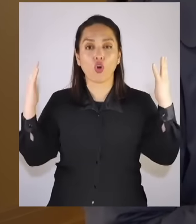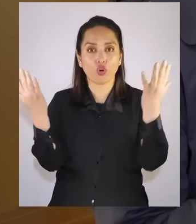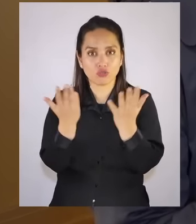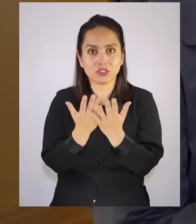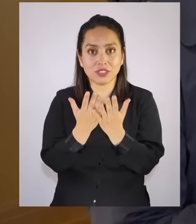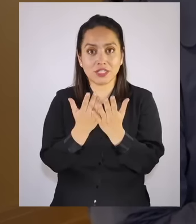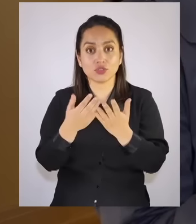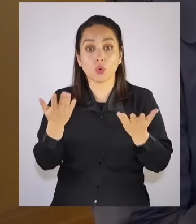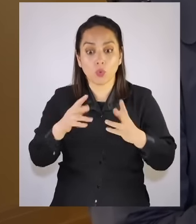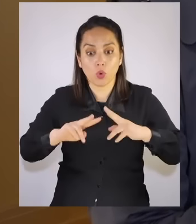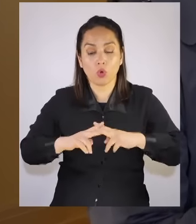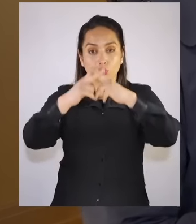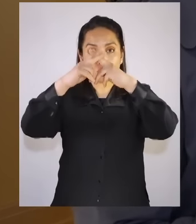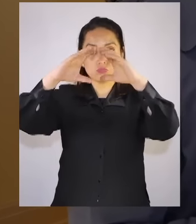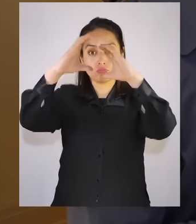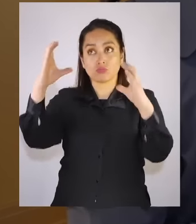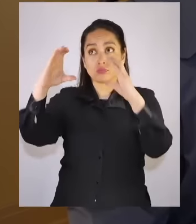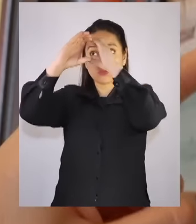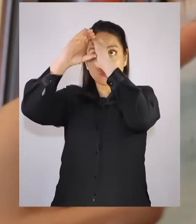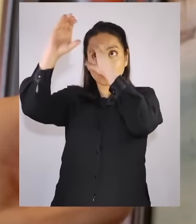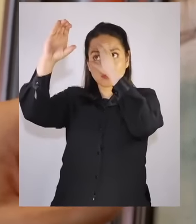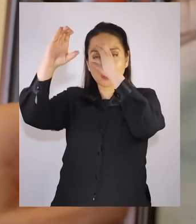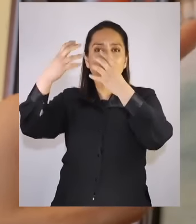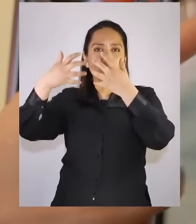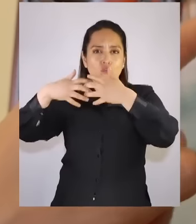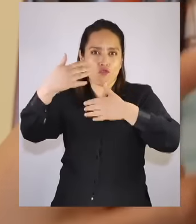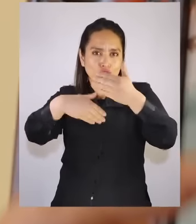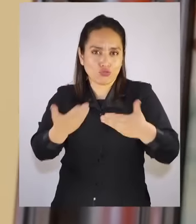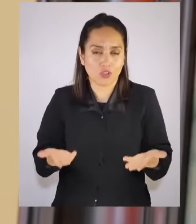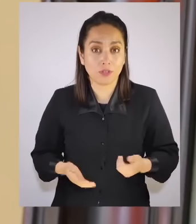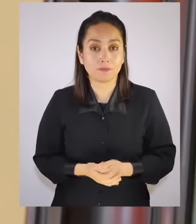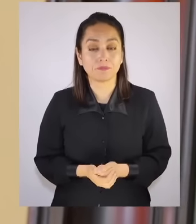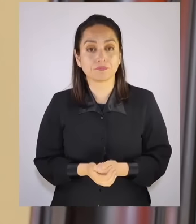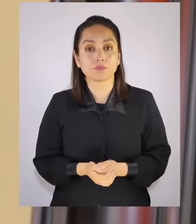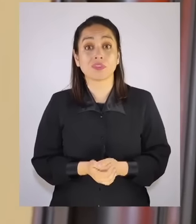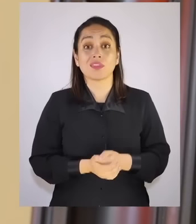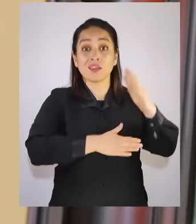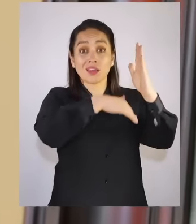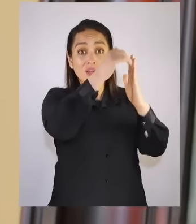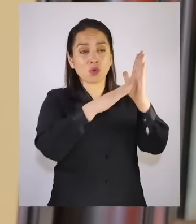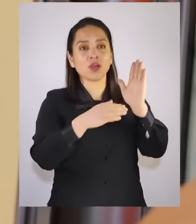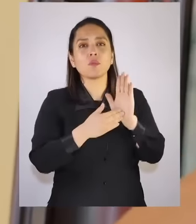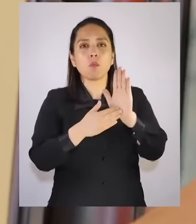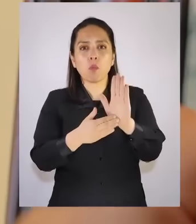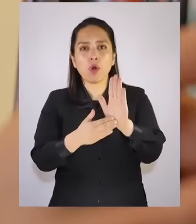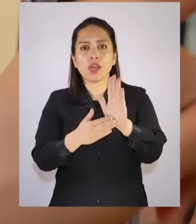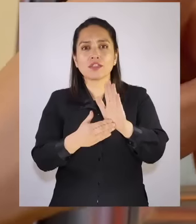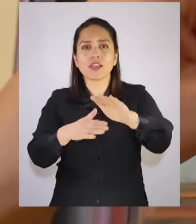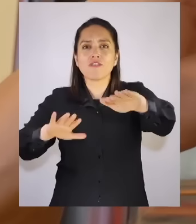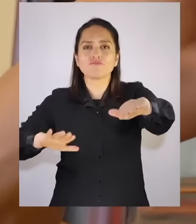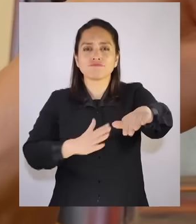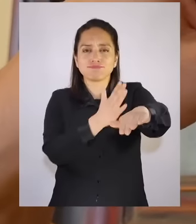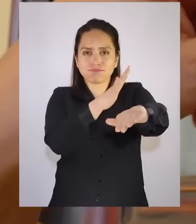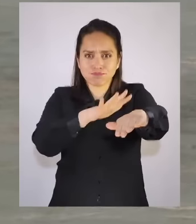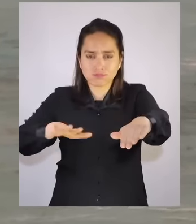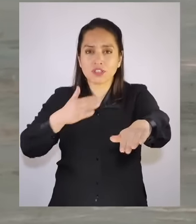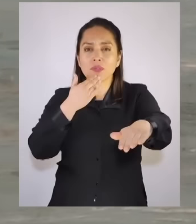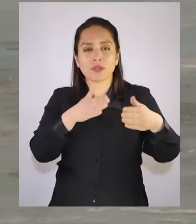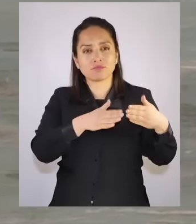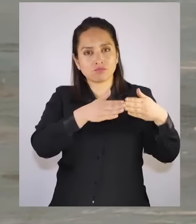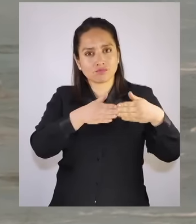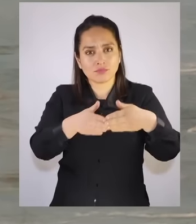se construye y funciona este observatorio. Si vemos, el cuadro muestra la bahía de Valparaíso, el área en torno al puerto,